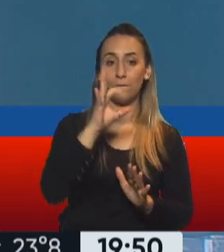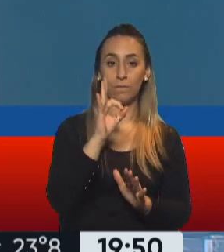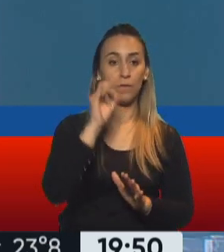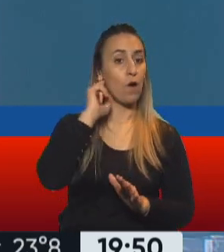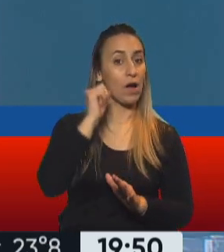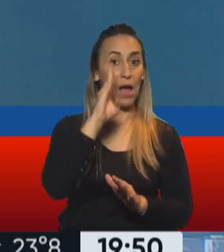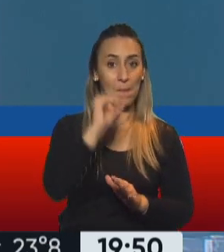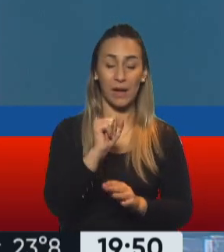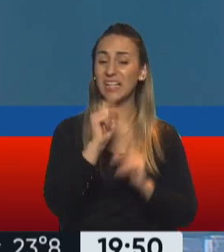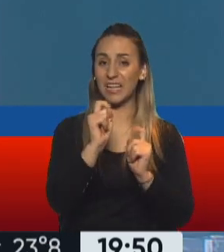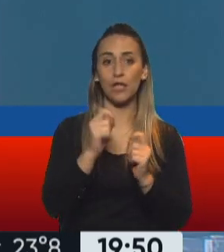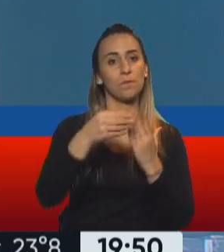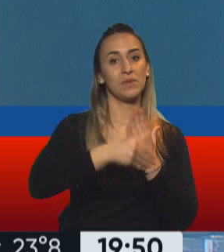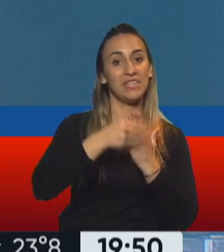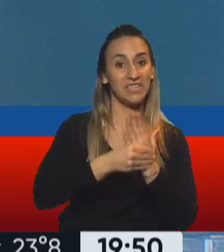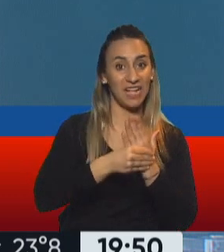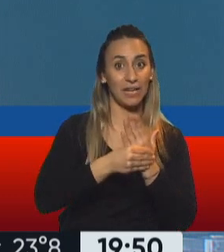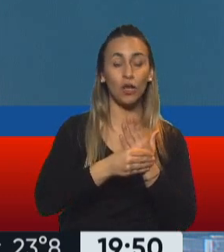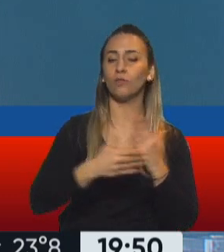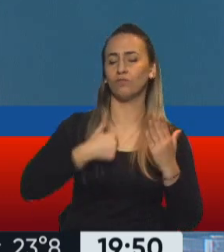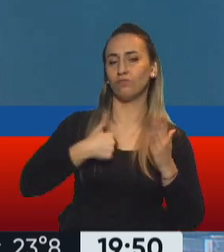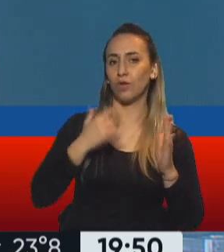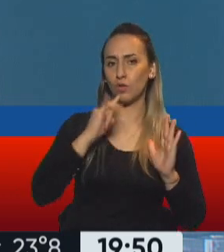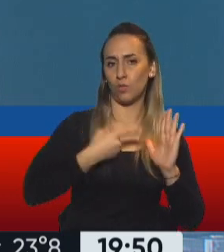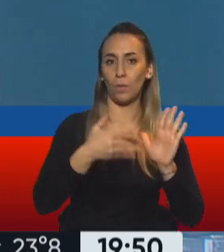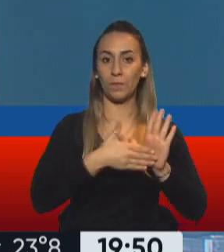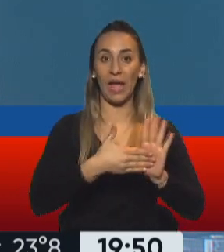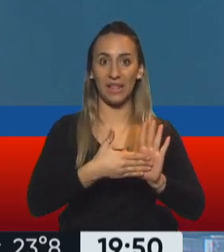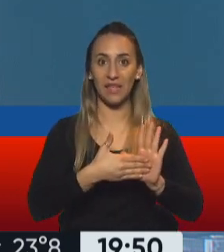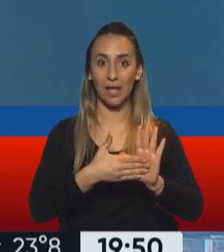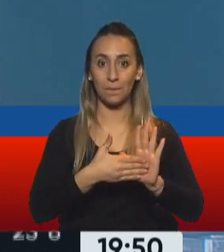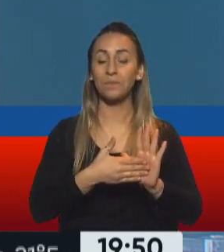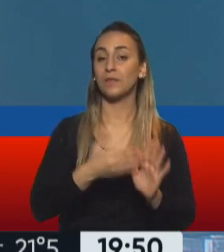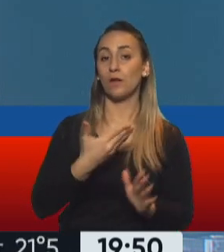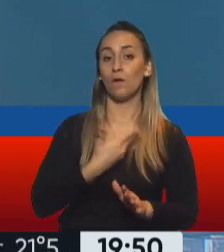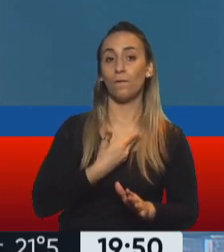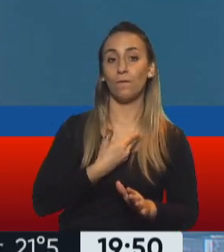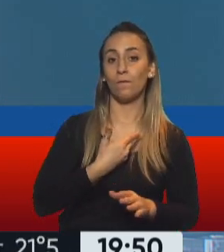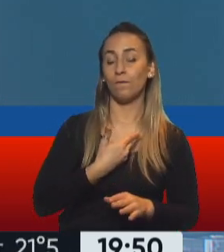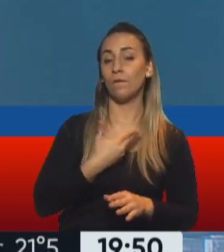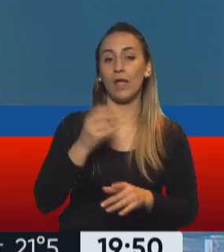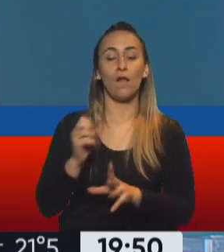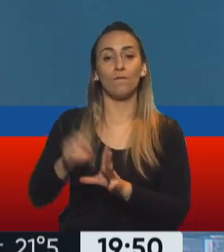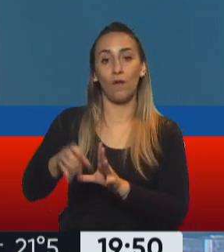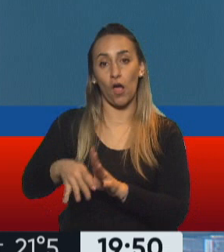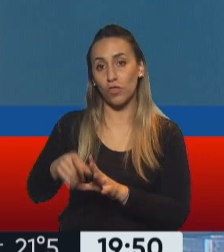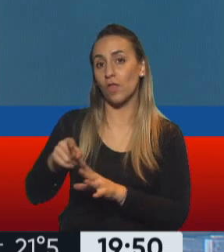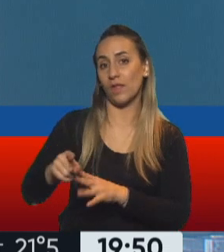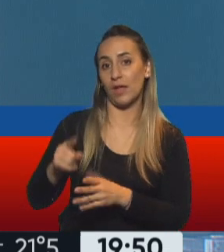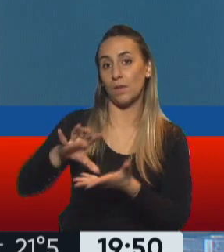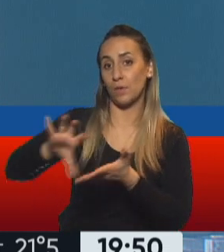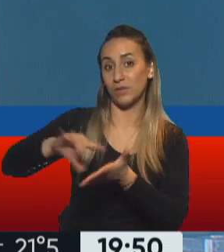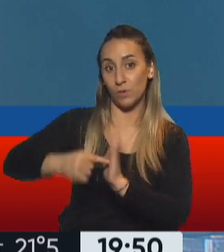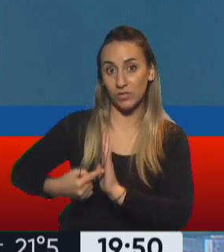el ministerio de desarrollo productivo garantiza ese crédito y lo mismo hace el fogaba que es el fondo que tiene la provincia de buenos aires- eso significa